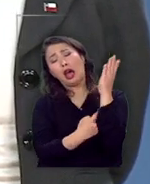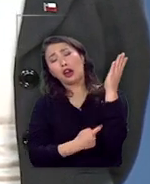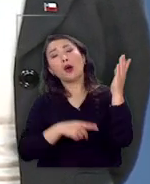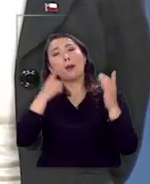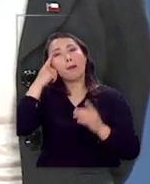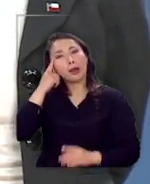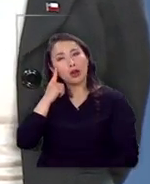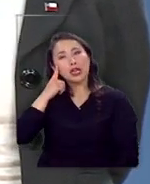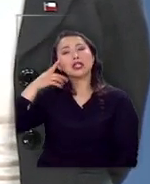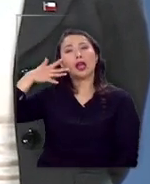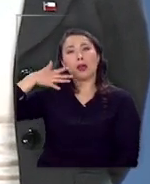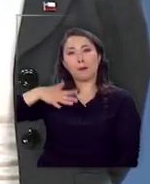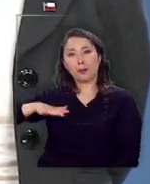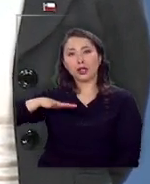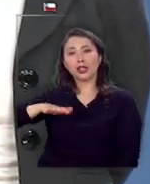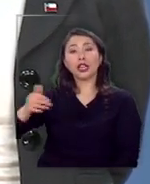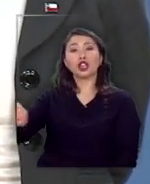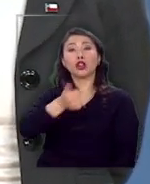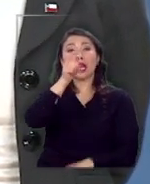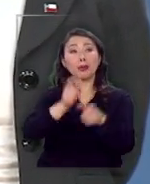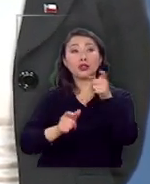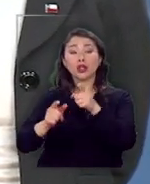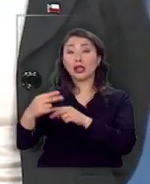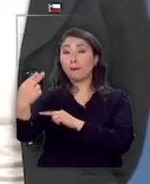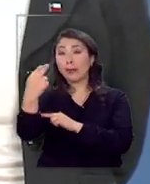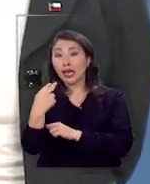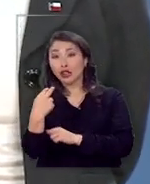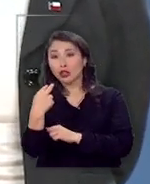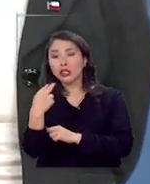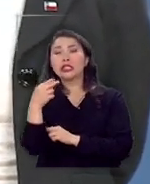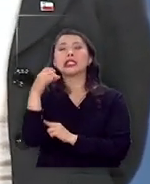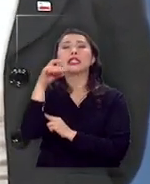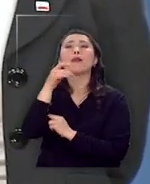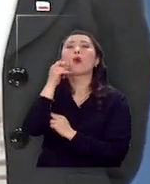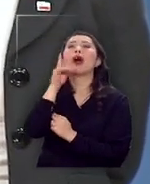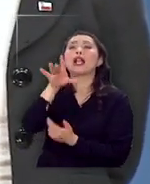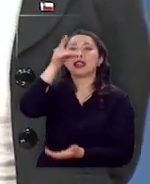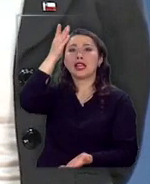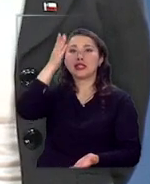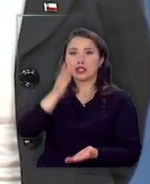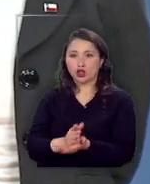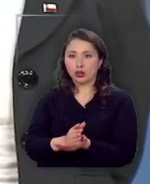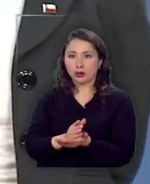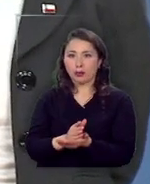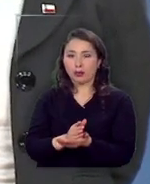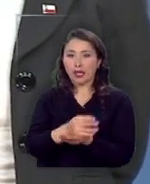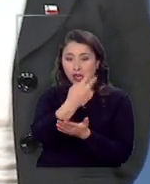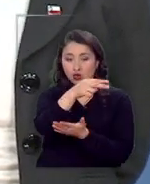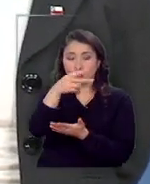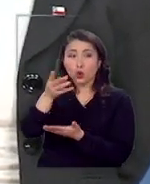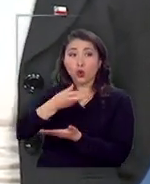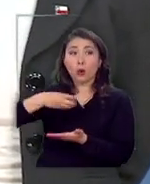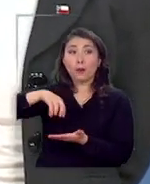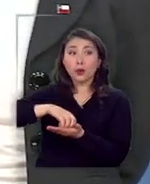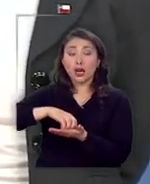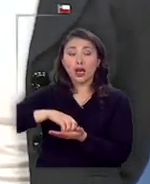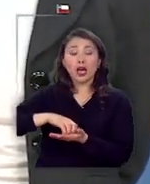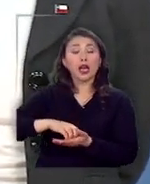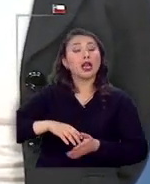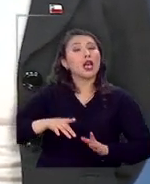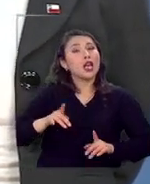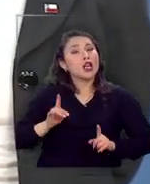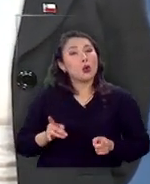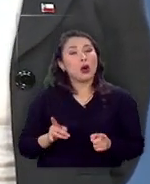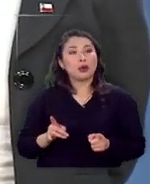importante que las personas que nos están escuchando sepan cuál es la decisión que se tomó en sus comunas no obstante